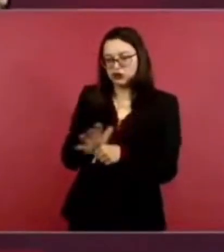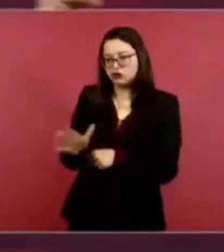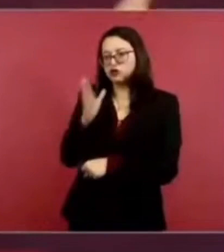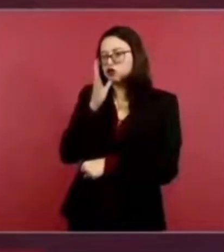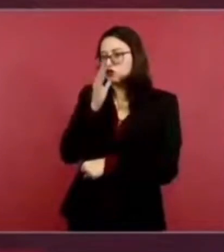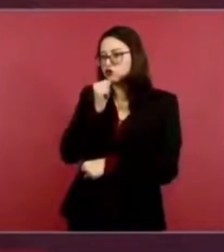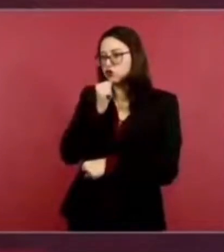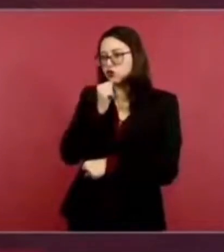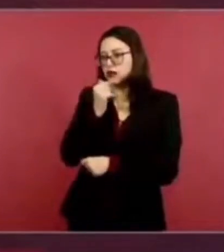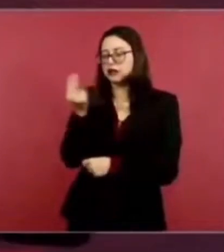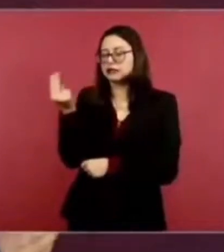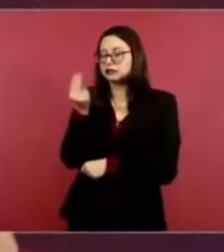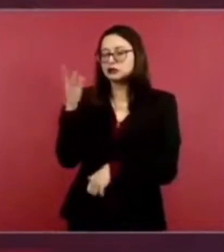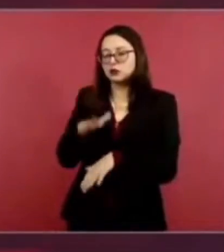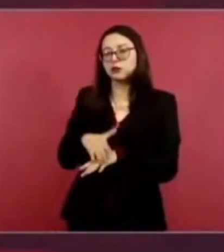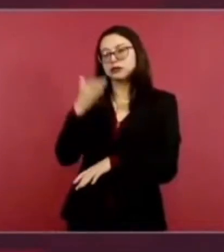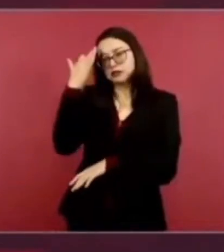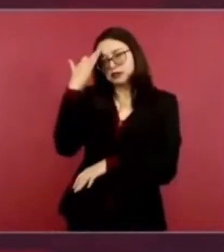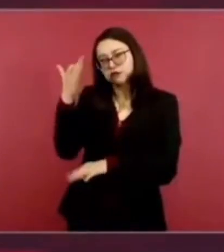en 10 días